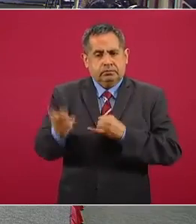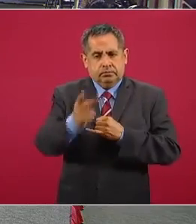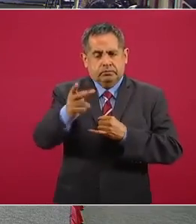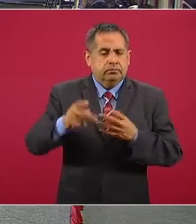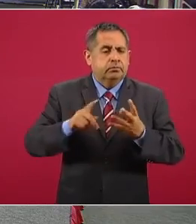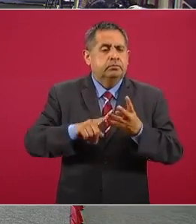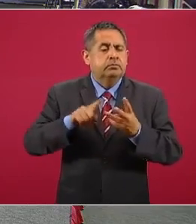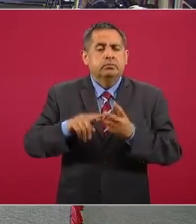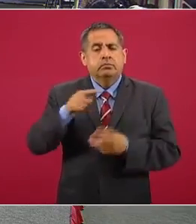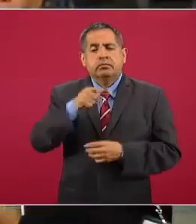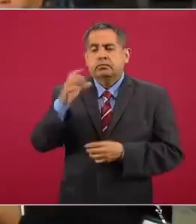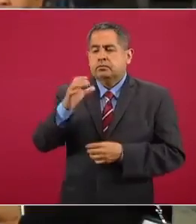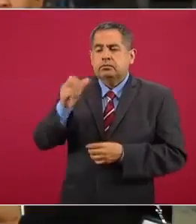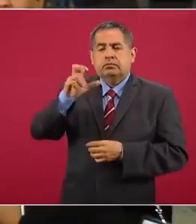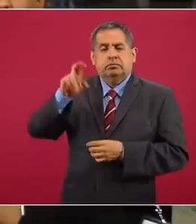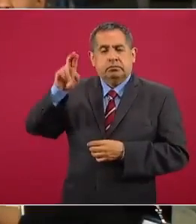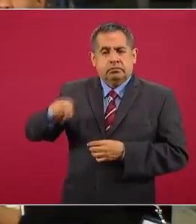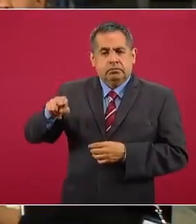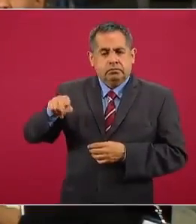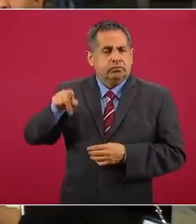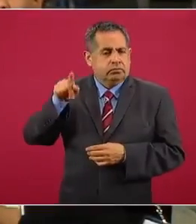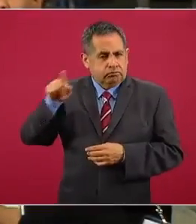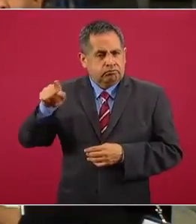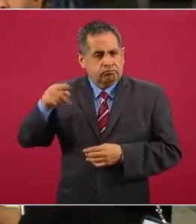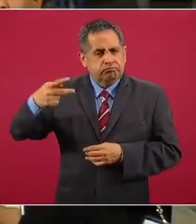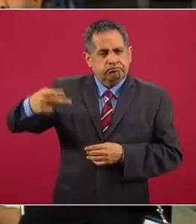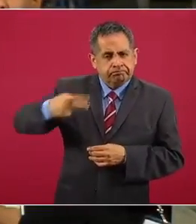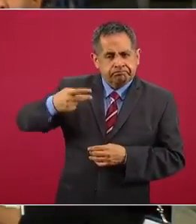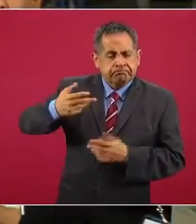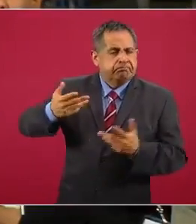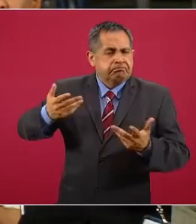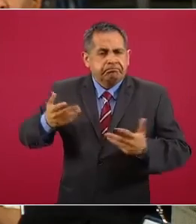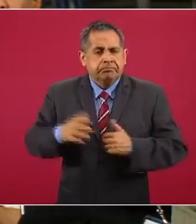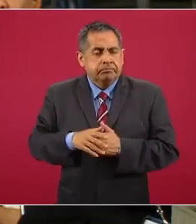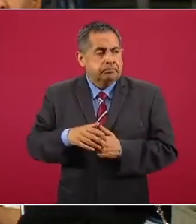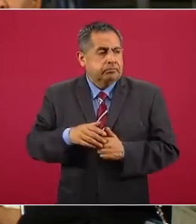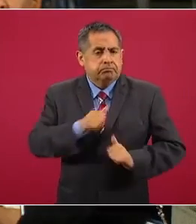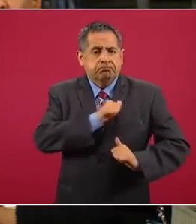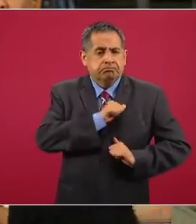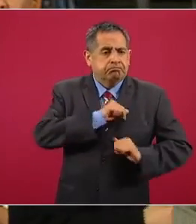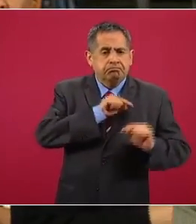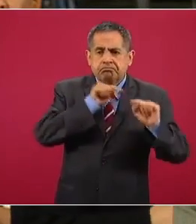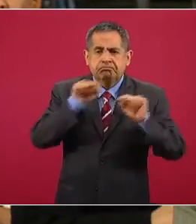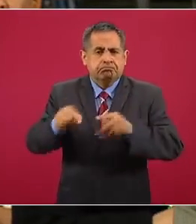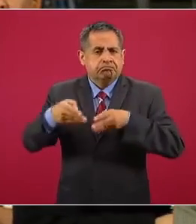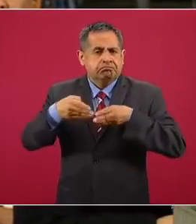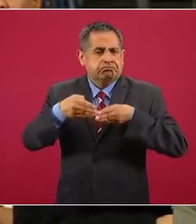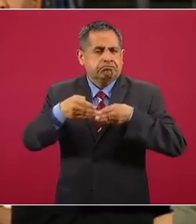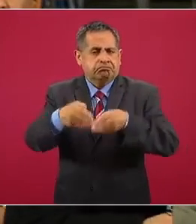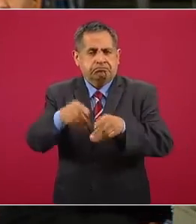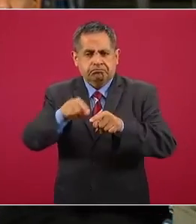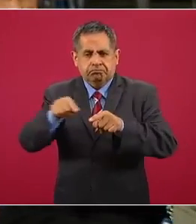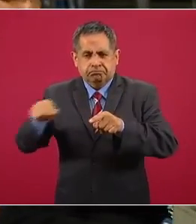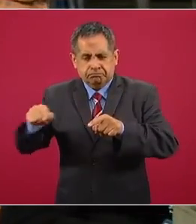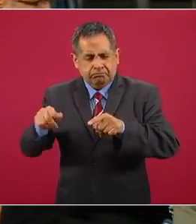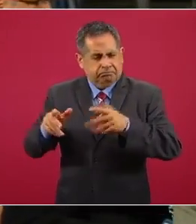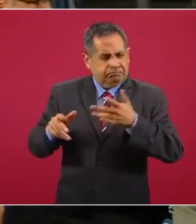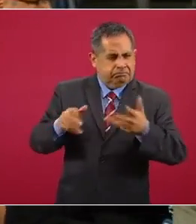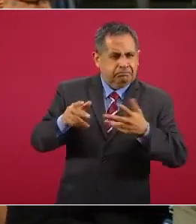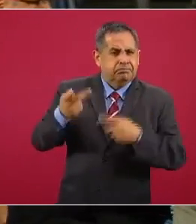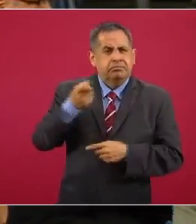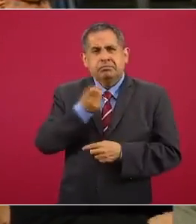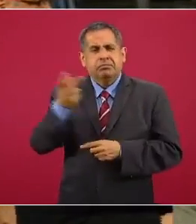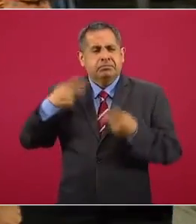en Cancún nos han cuestionado que la presencia militar en los puertos no afectará la percepción